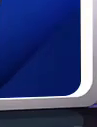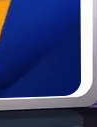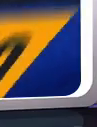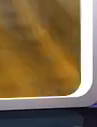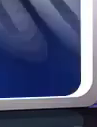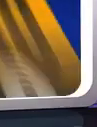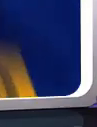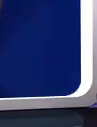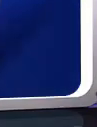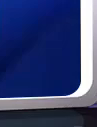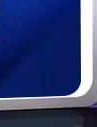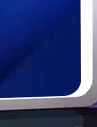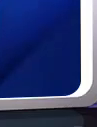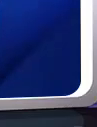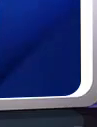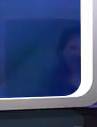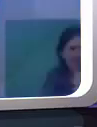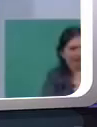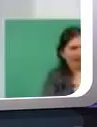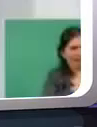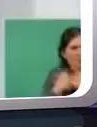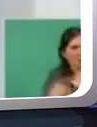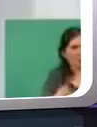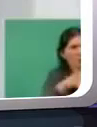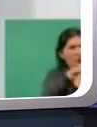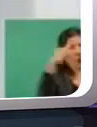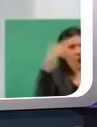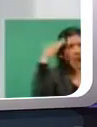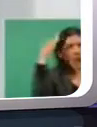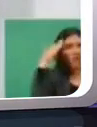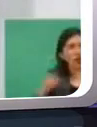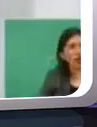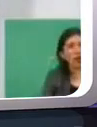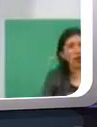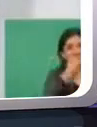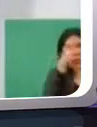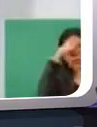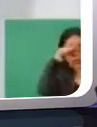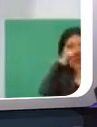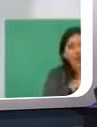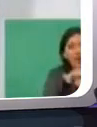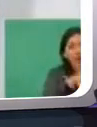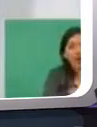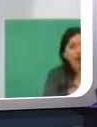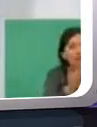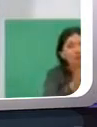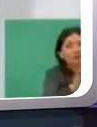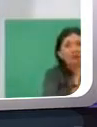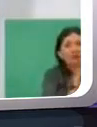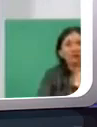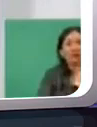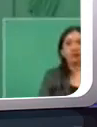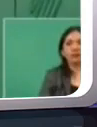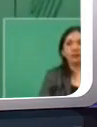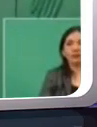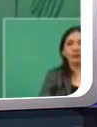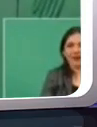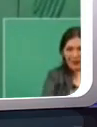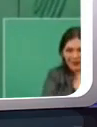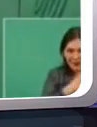bueno, el problema es que también están obligados a instalar las 150,000. También señaló López